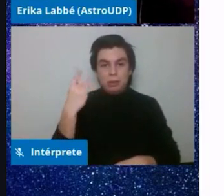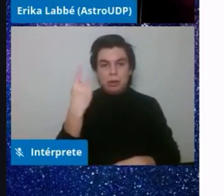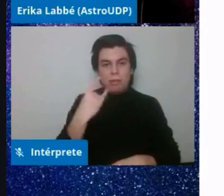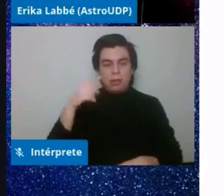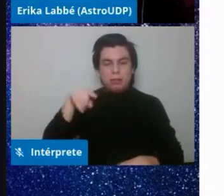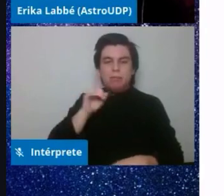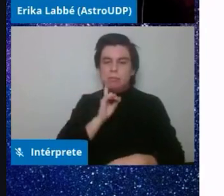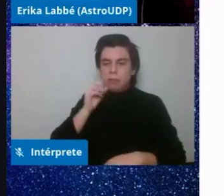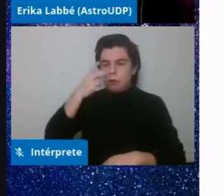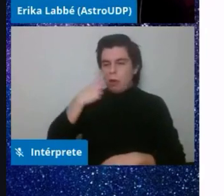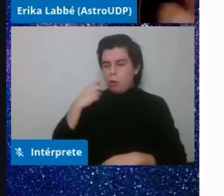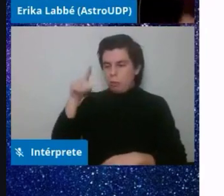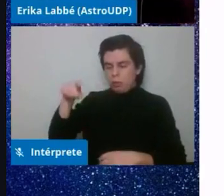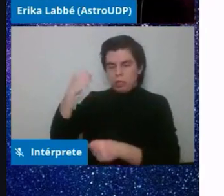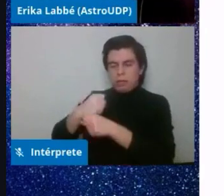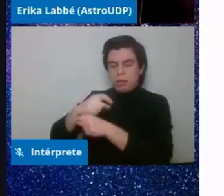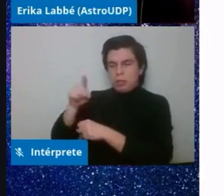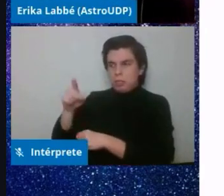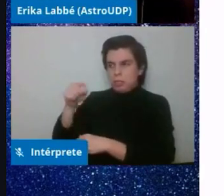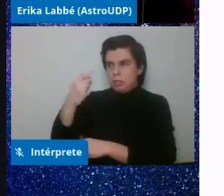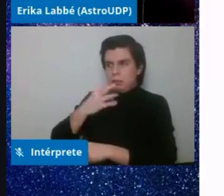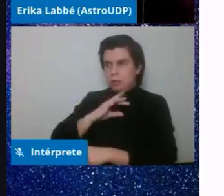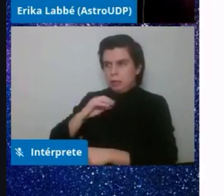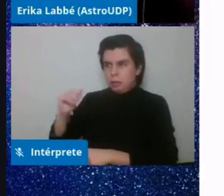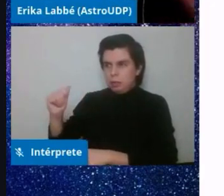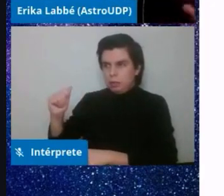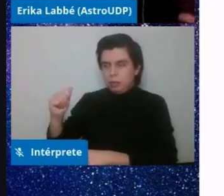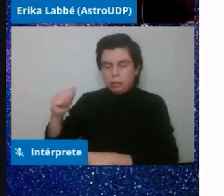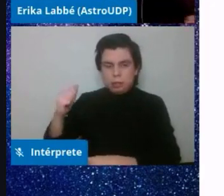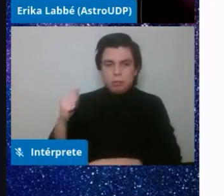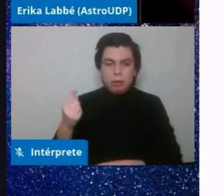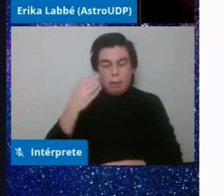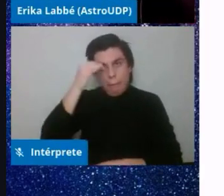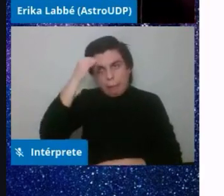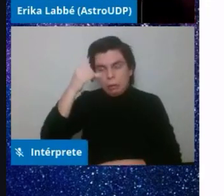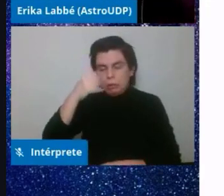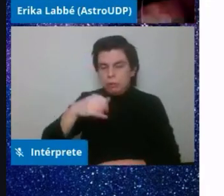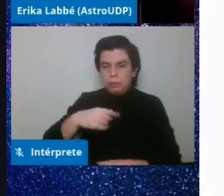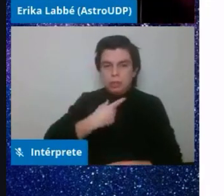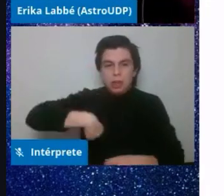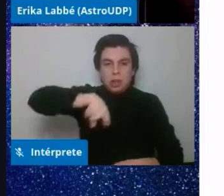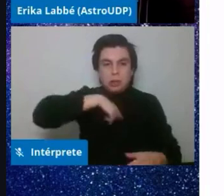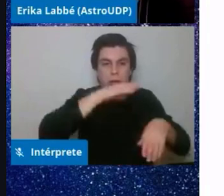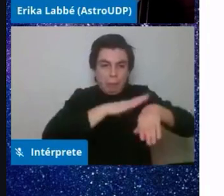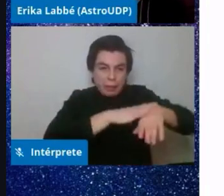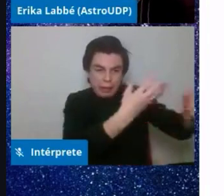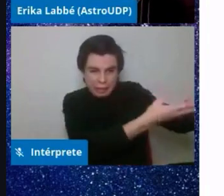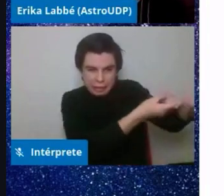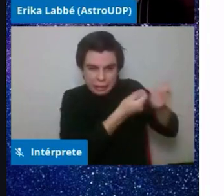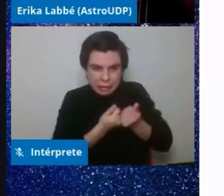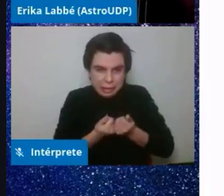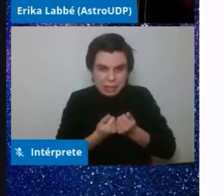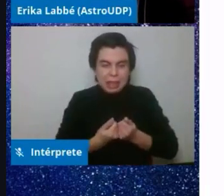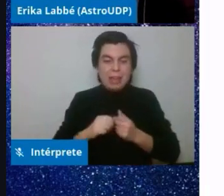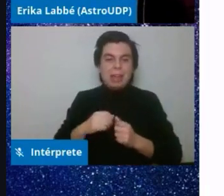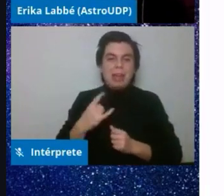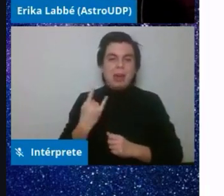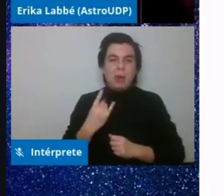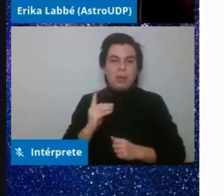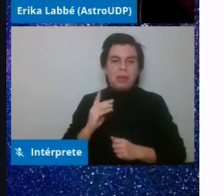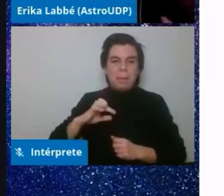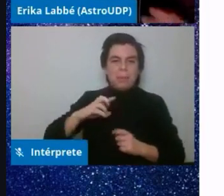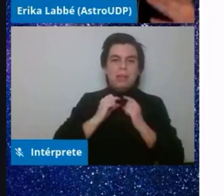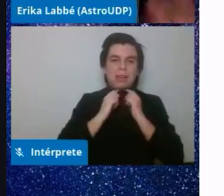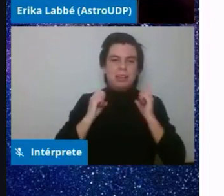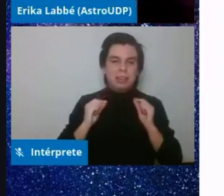esa universidad, no me puedo acordar el nombre, perdón, la Laguna Mental. Y nosotros la raptamos y la tuvimos un rato ahí en la ODP haciendo esta actividad donde